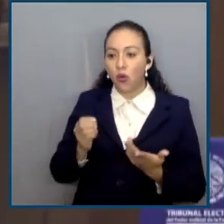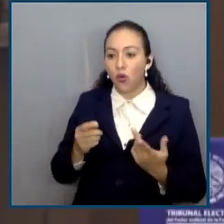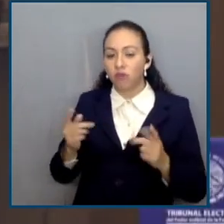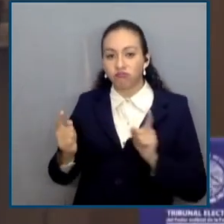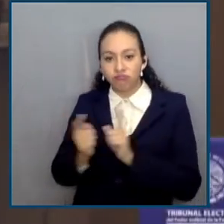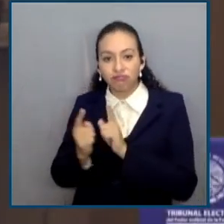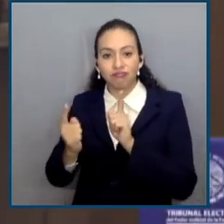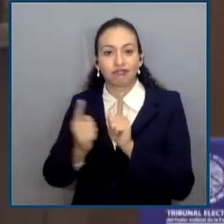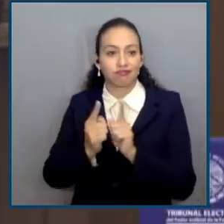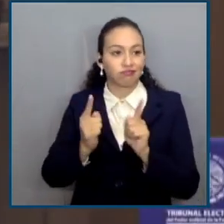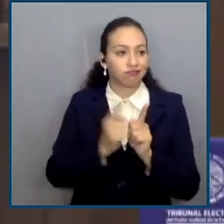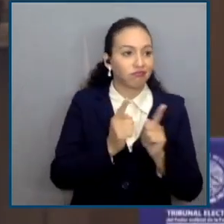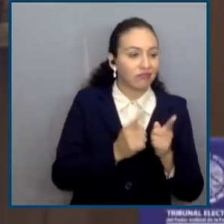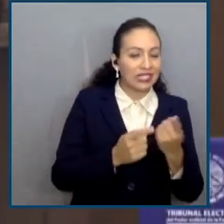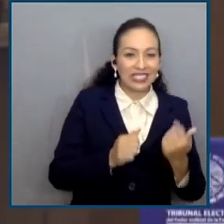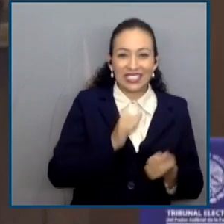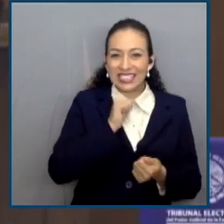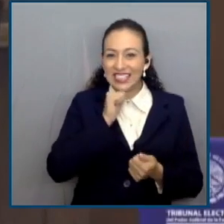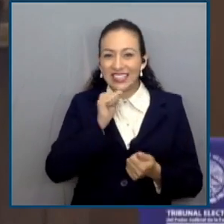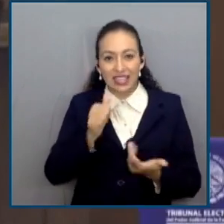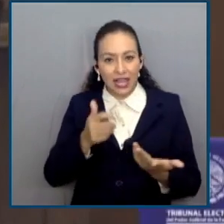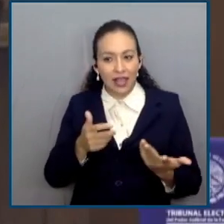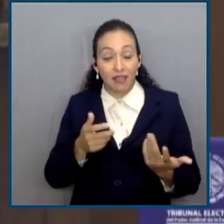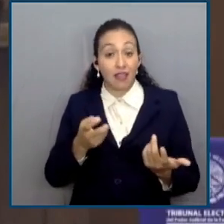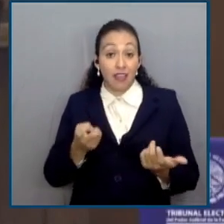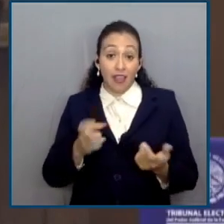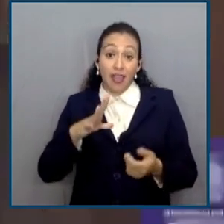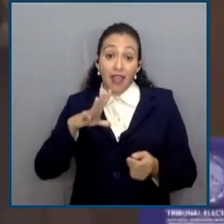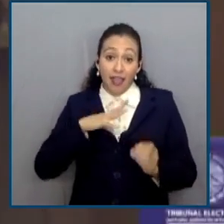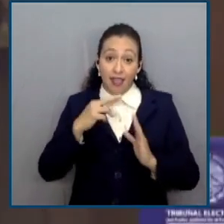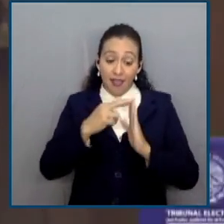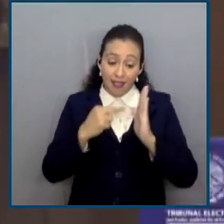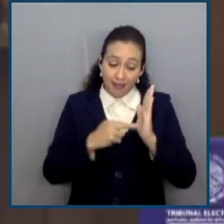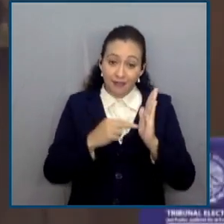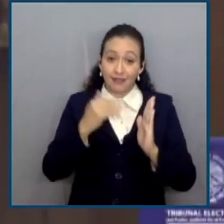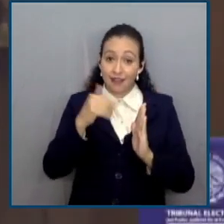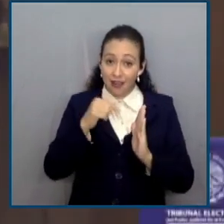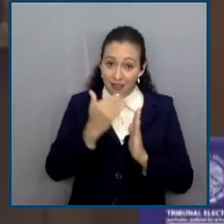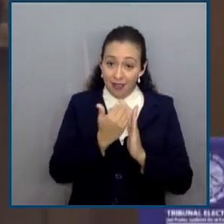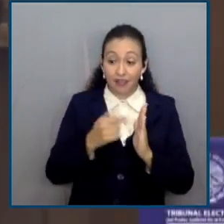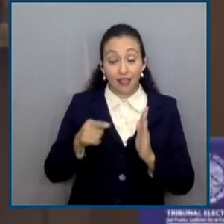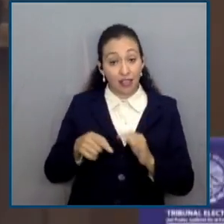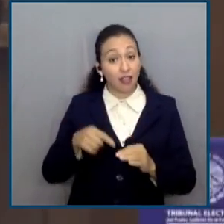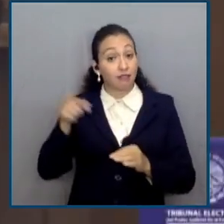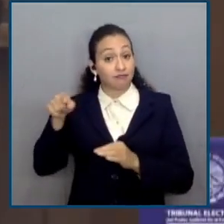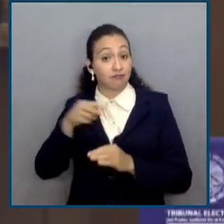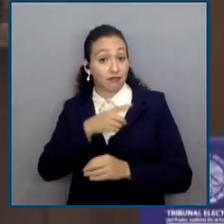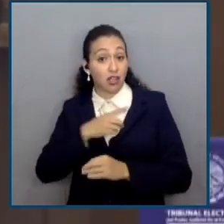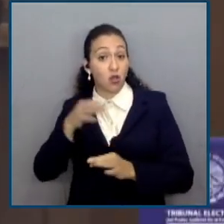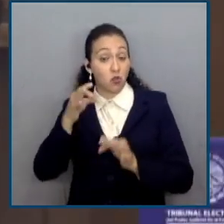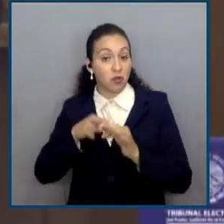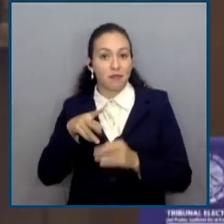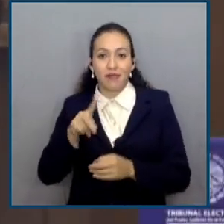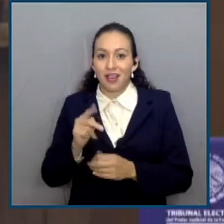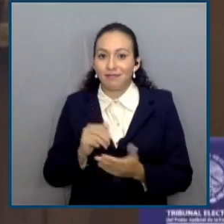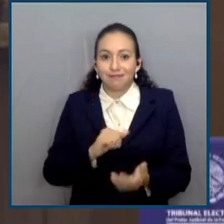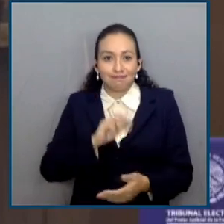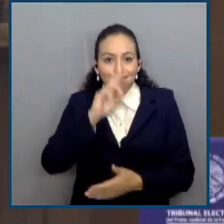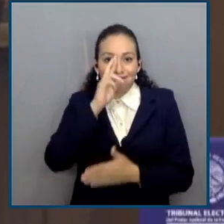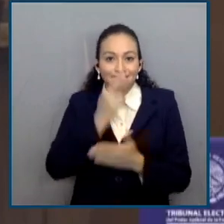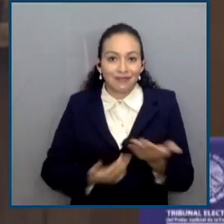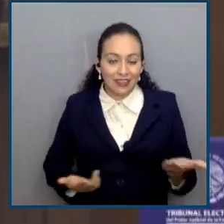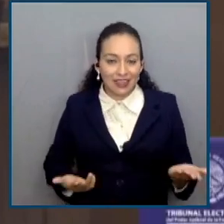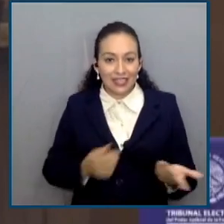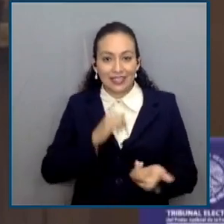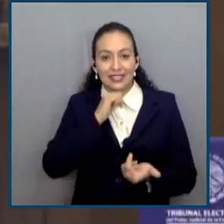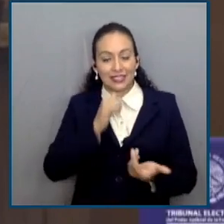han sido trazados en la línea jurisprudencial de este tribunal para el estudio de los asuntos en los que se aduce este tipo de violencia